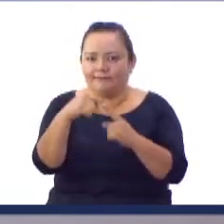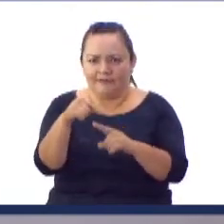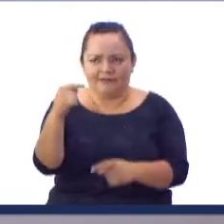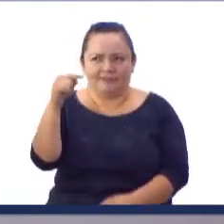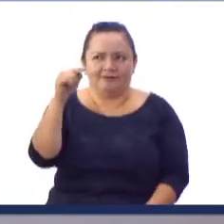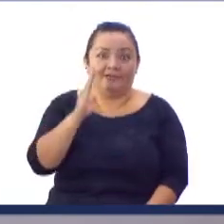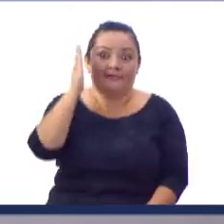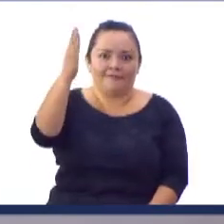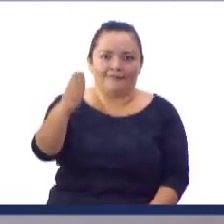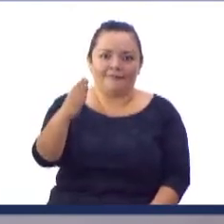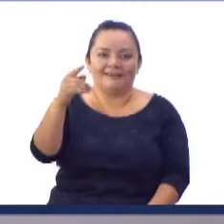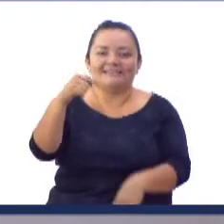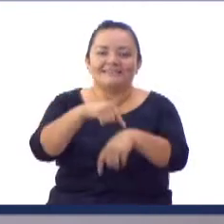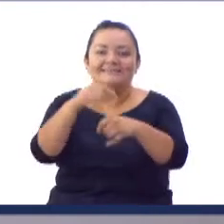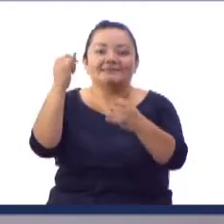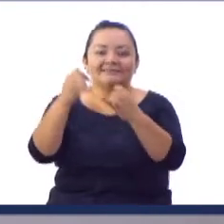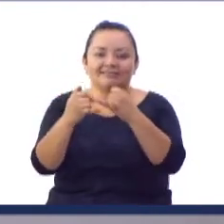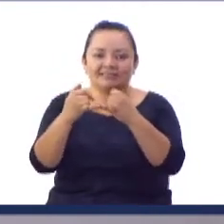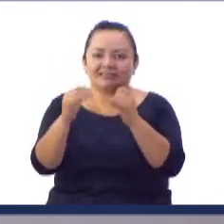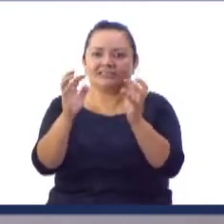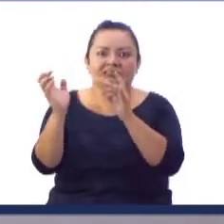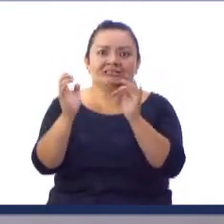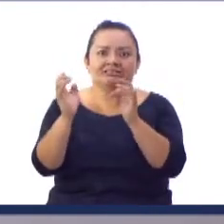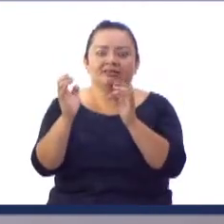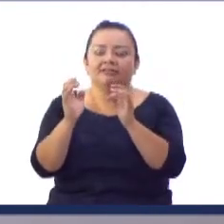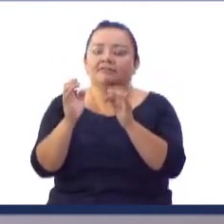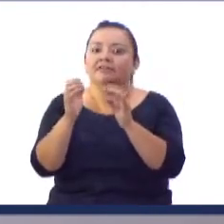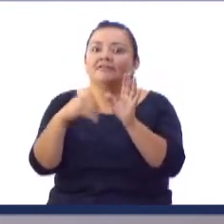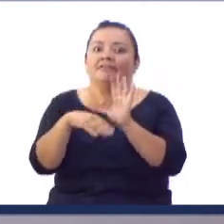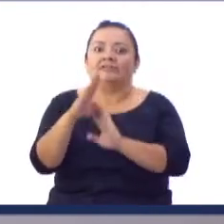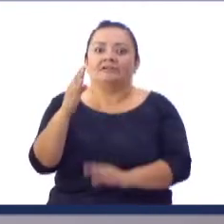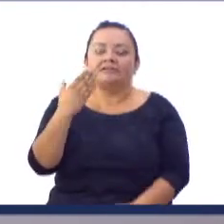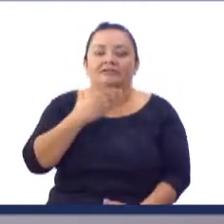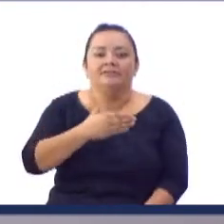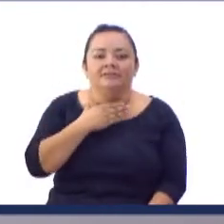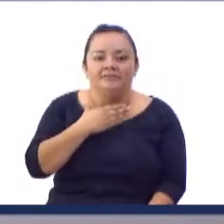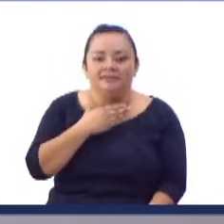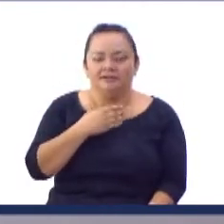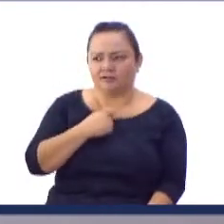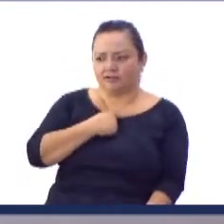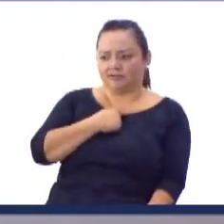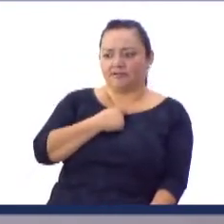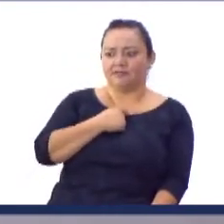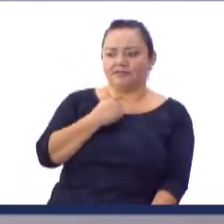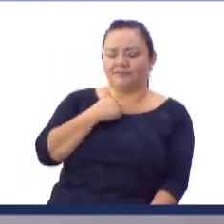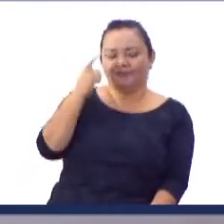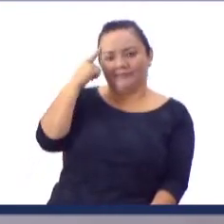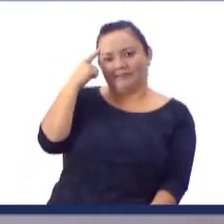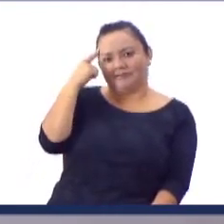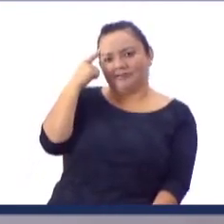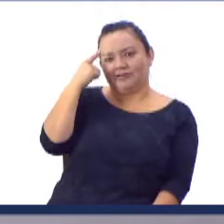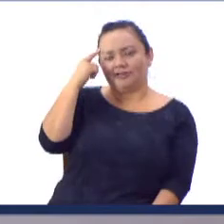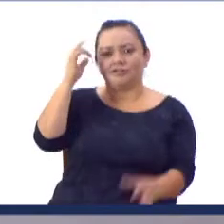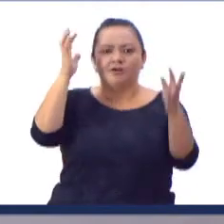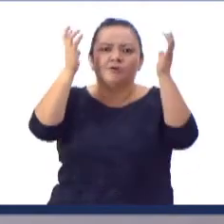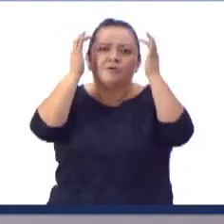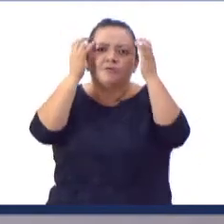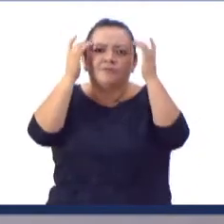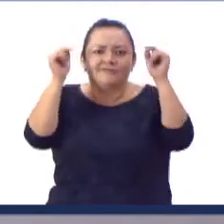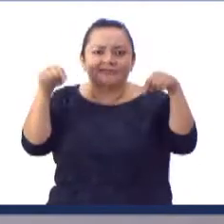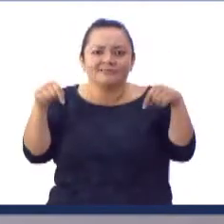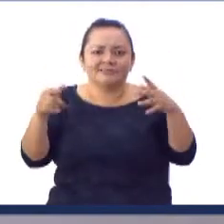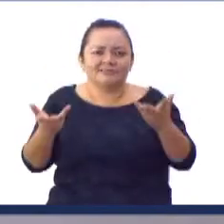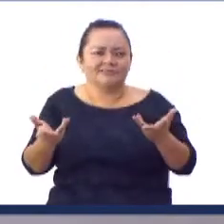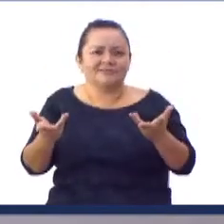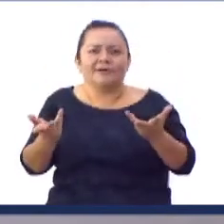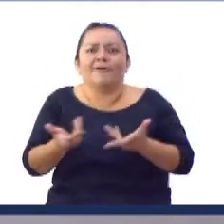es esa la tribulación falta mucho más entonces usted dice y si usted se afligió en esto porque se